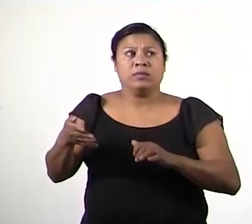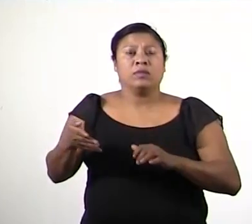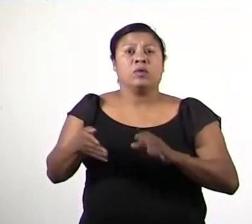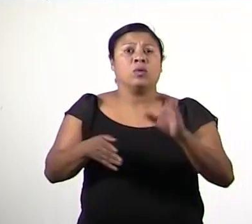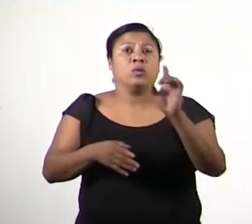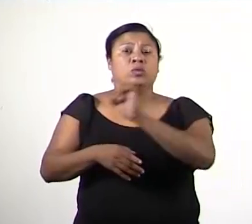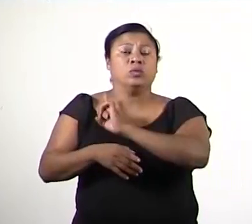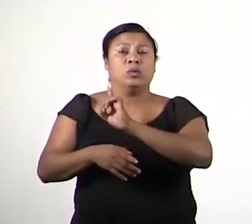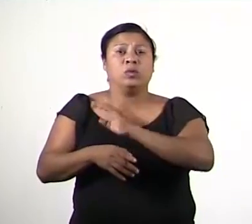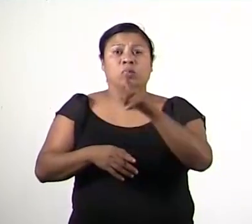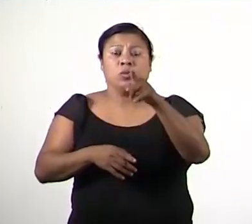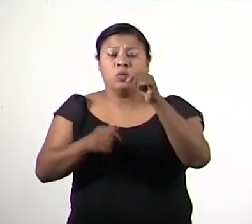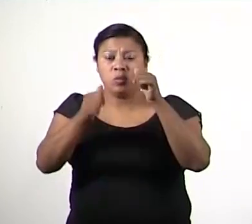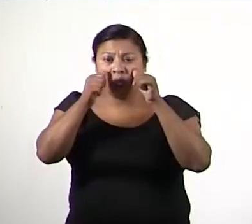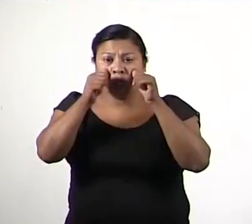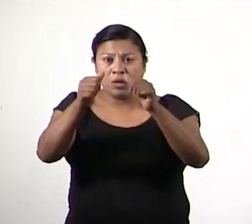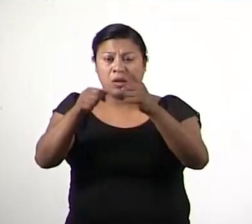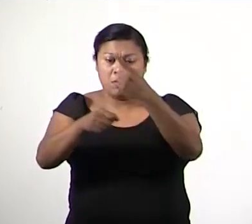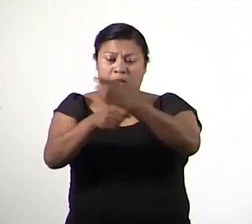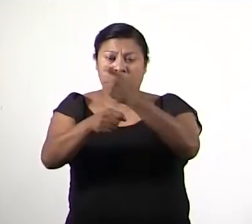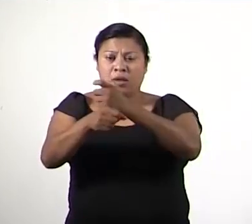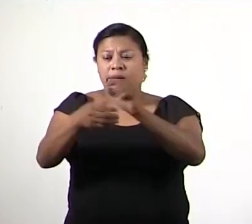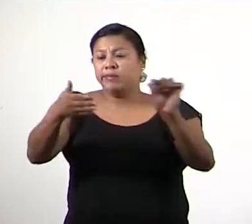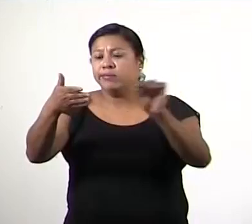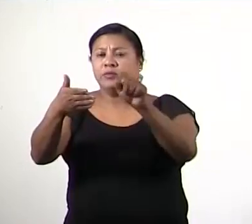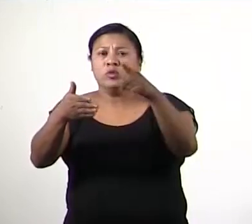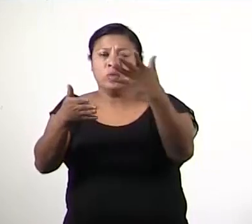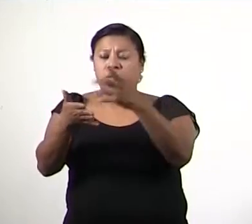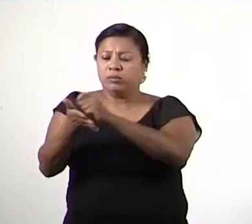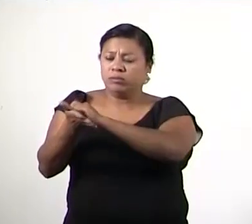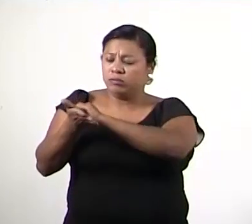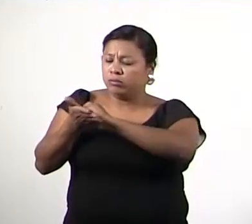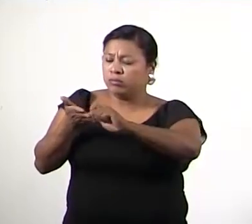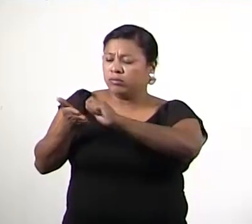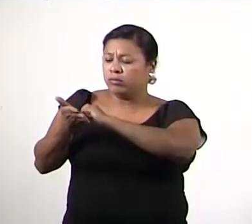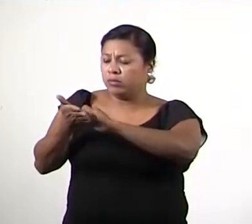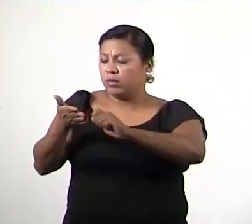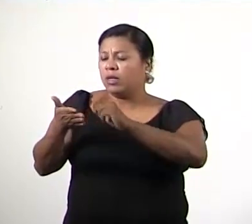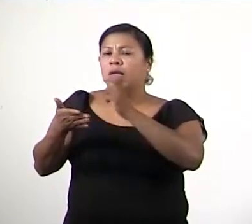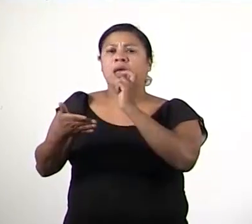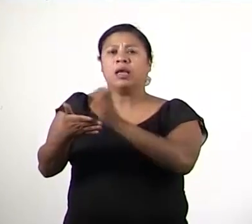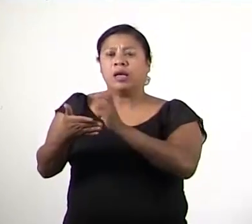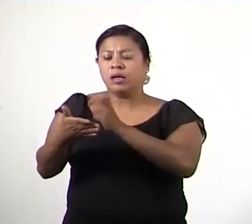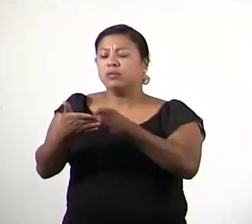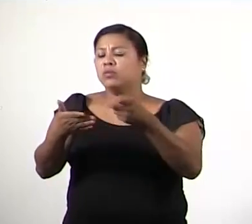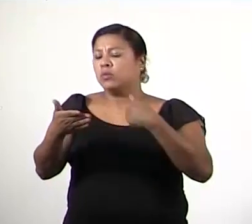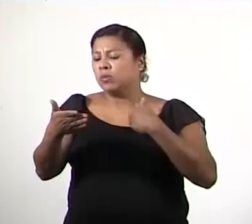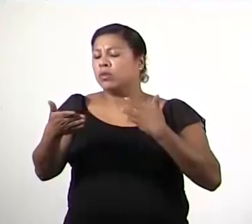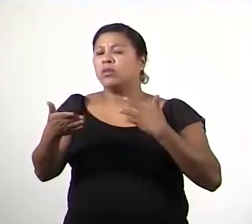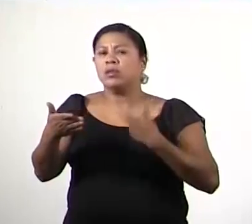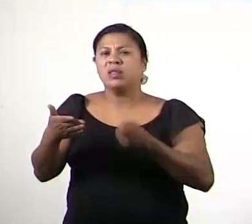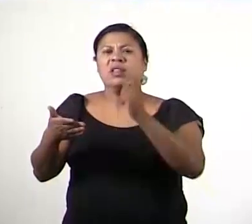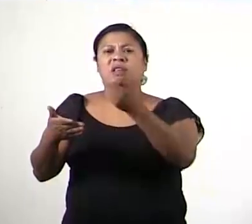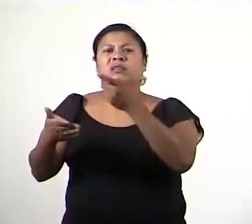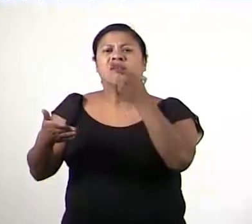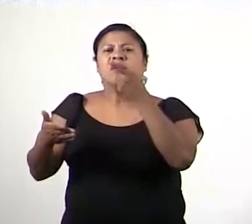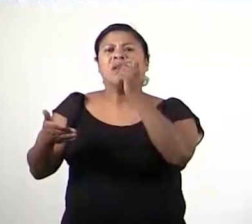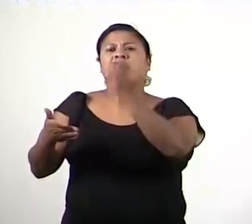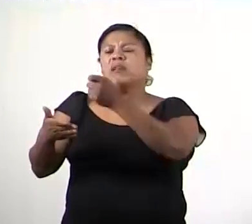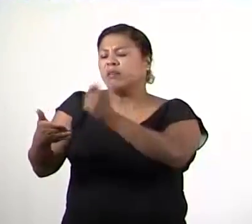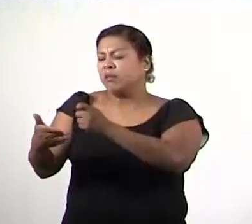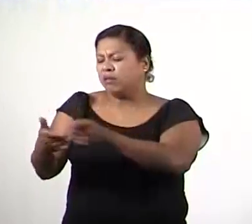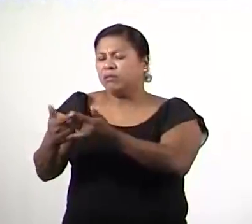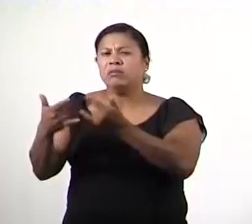solo momento de que leas la línea que subrayaste, te está dando a entender de qué habla el